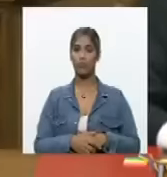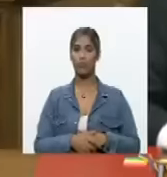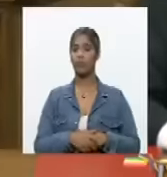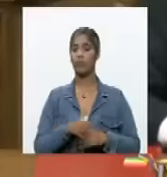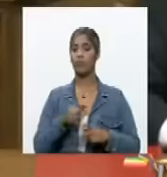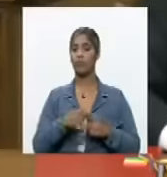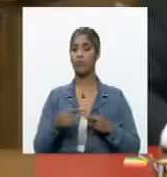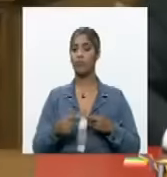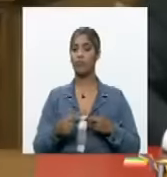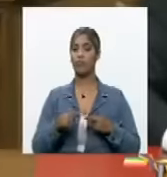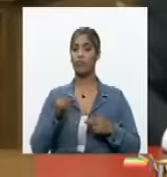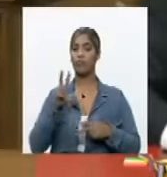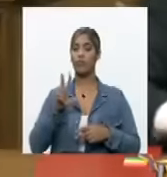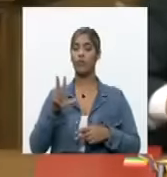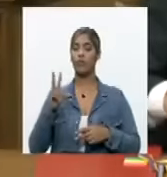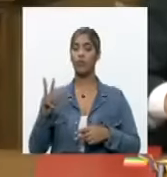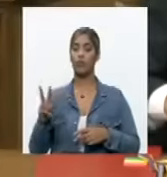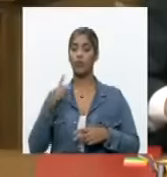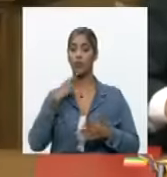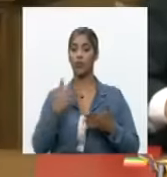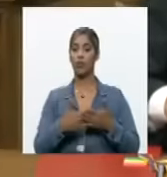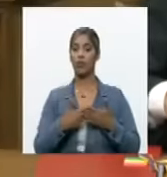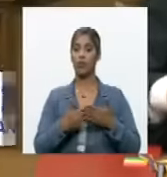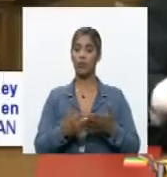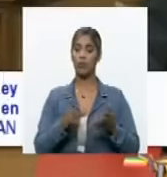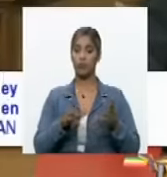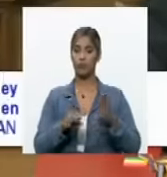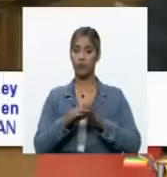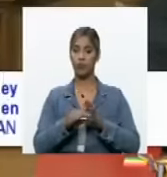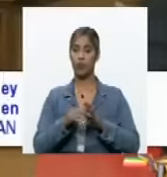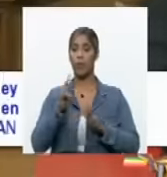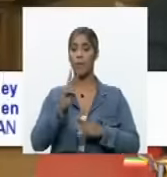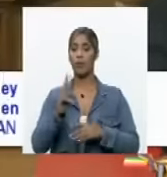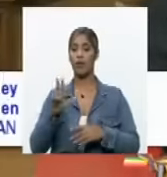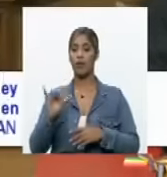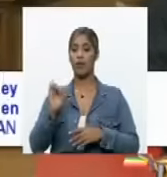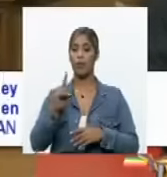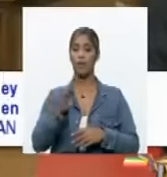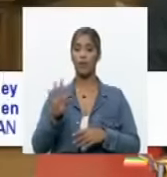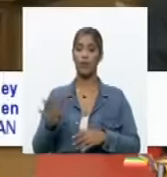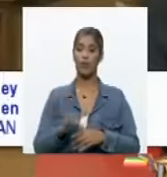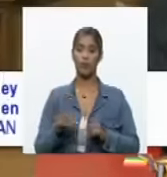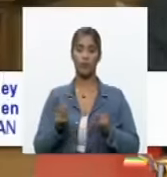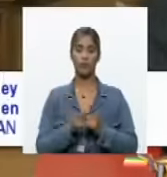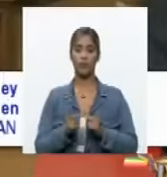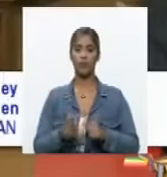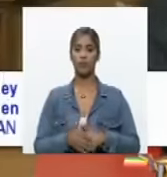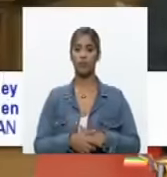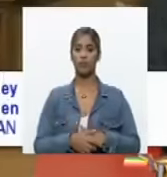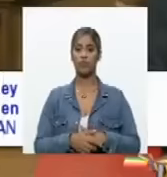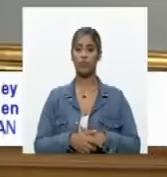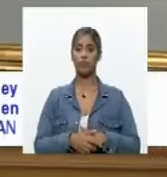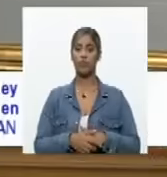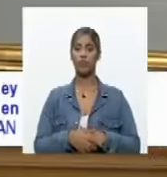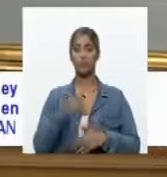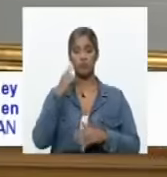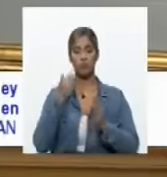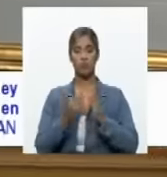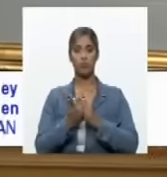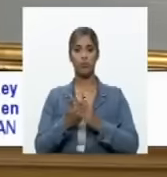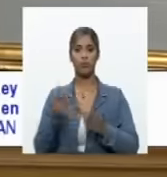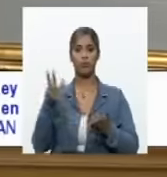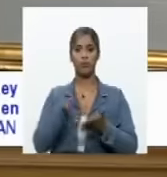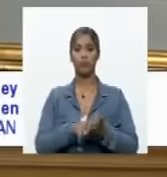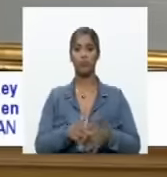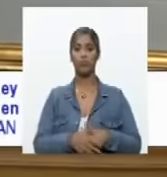Siguiente. 32. Se propone suprimir los artículos 23 y 24. Es todo, presidente. En consideración.